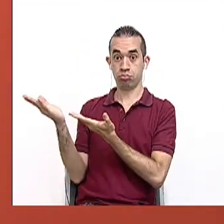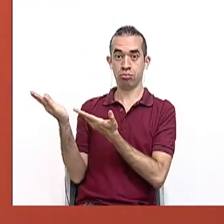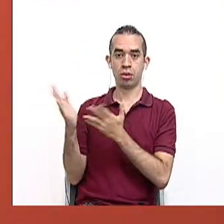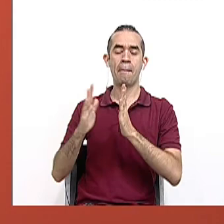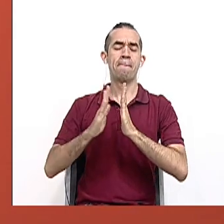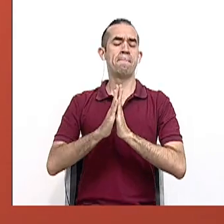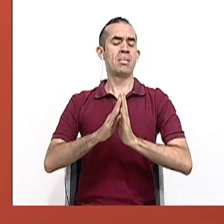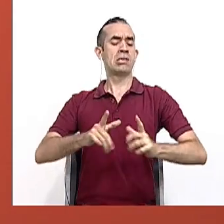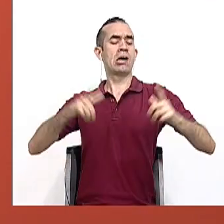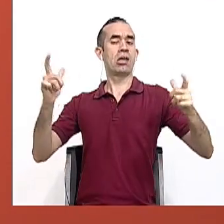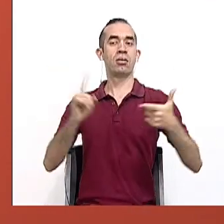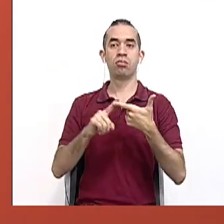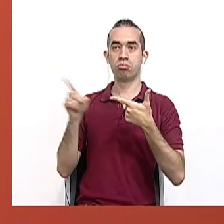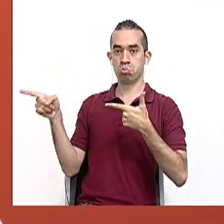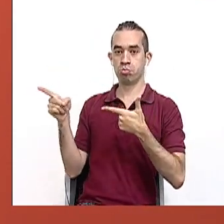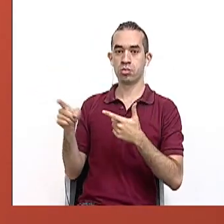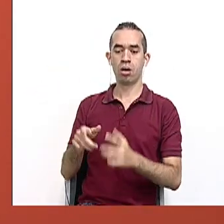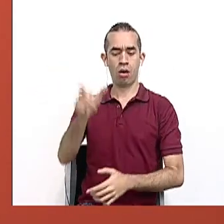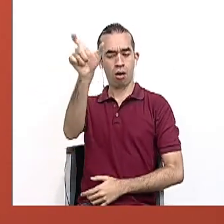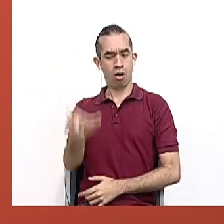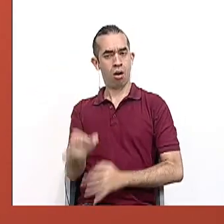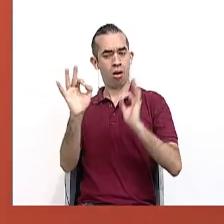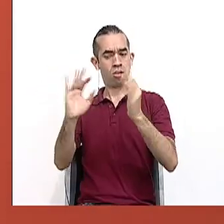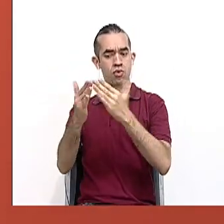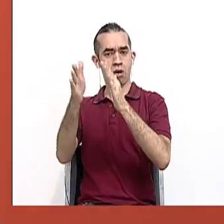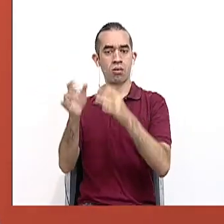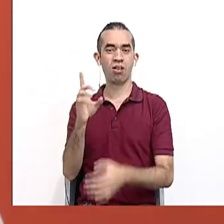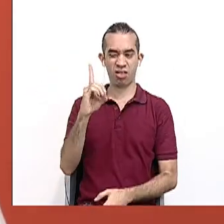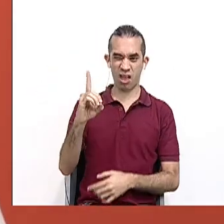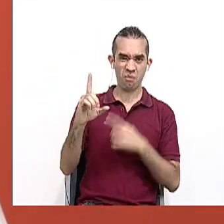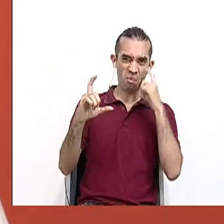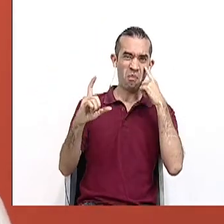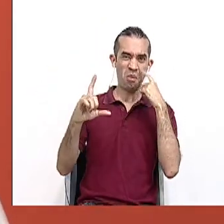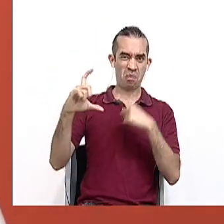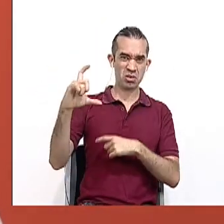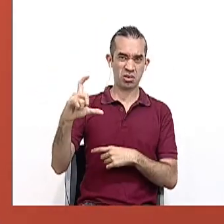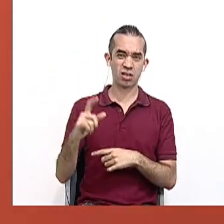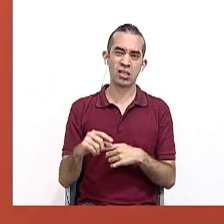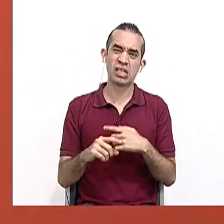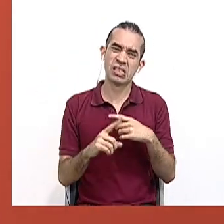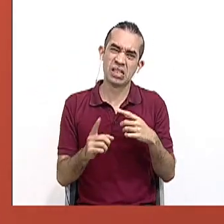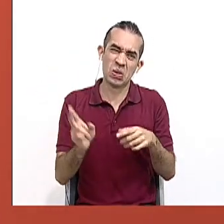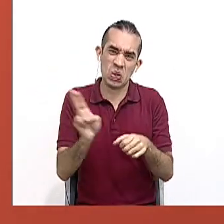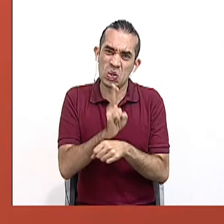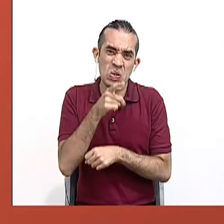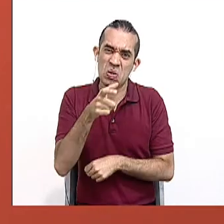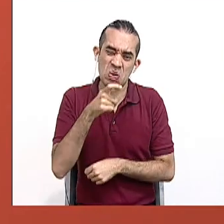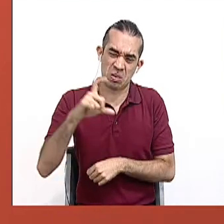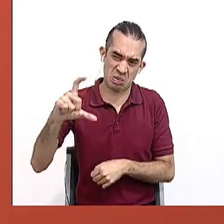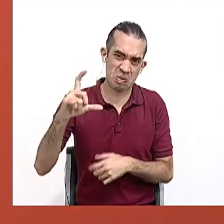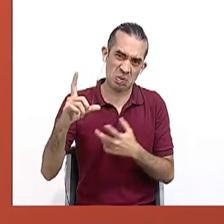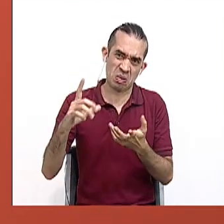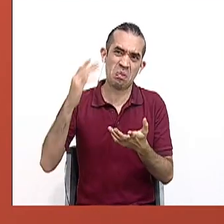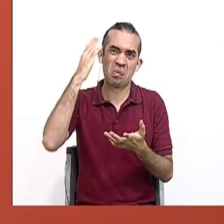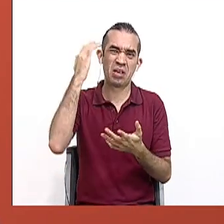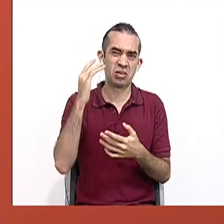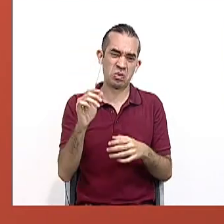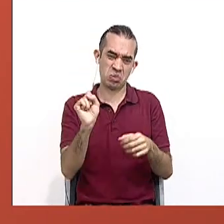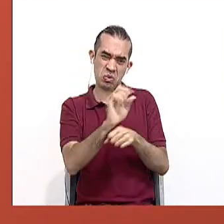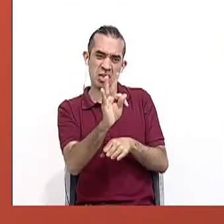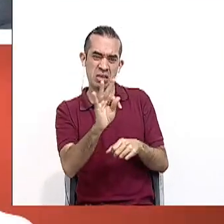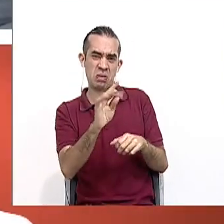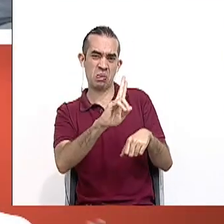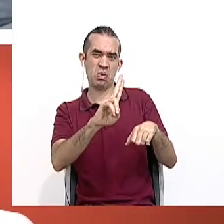misa o el destacado ciudadano con la D mayúscula. No obstante, su uso no es recomendado, puesto que señala un sustantivo